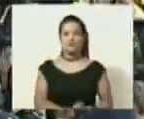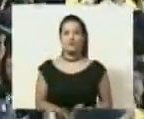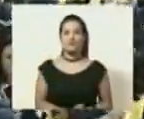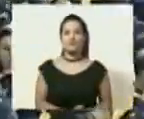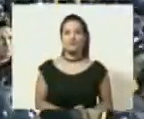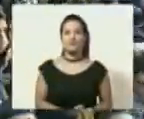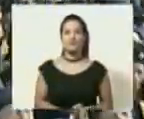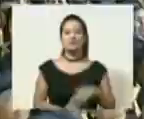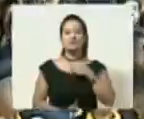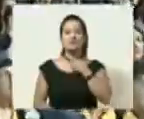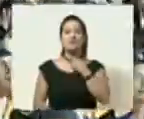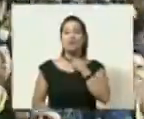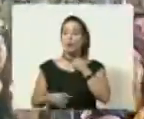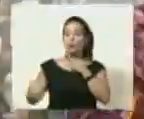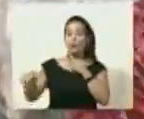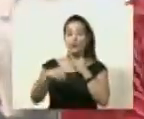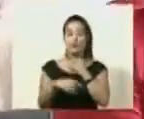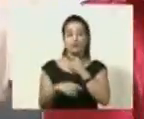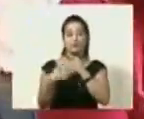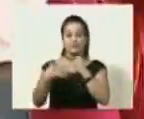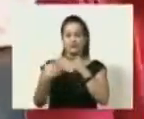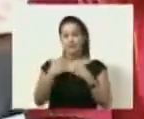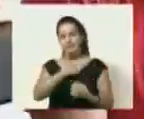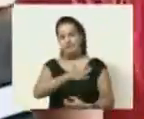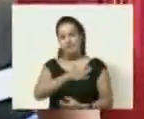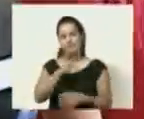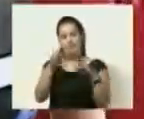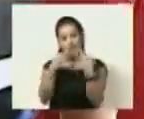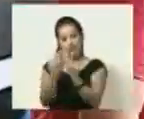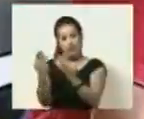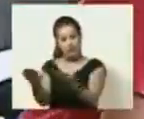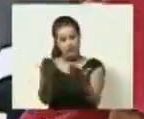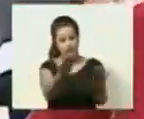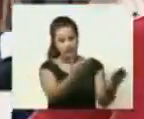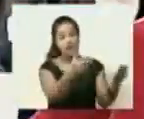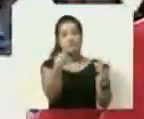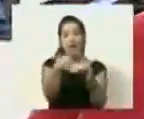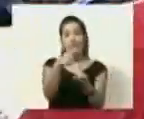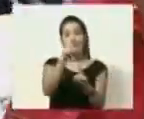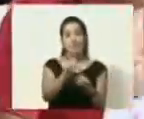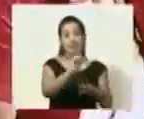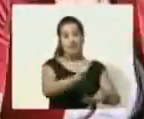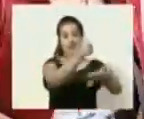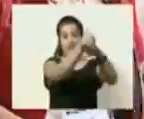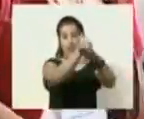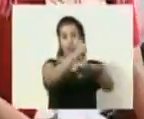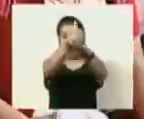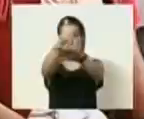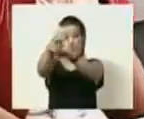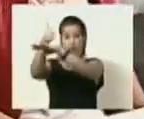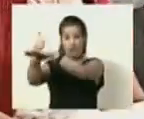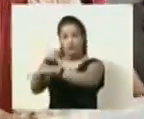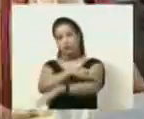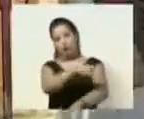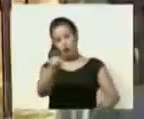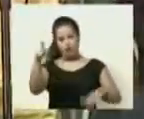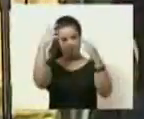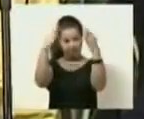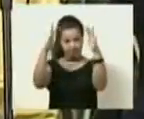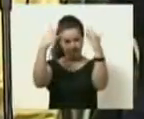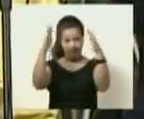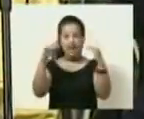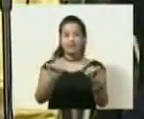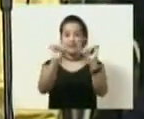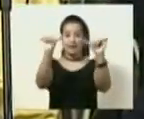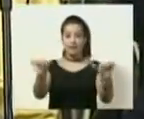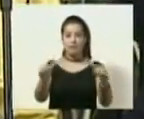nuestro amor de cada día. También vamos a darle un aplauso a los rectores y a las rectoras del